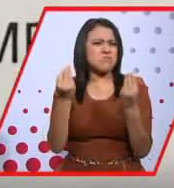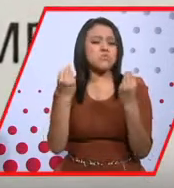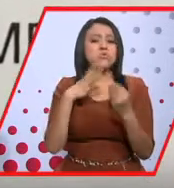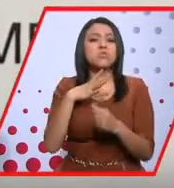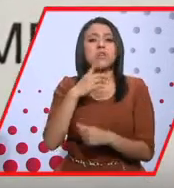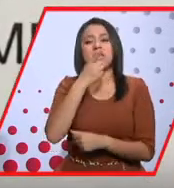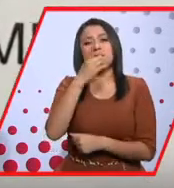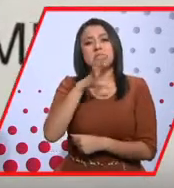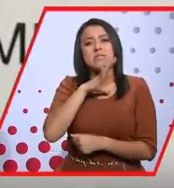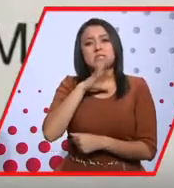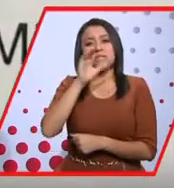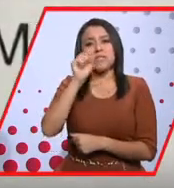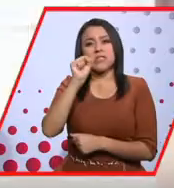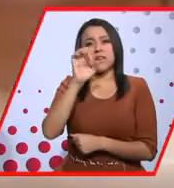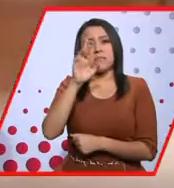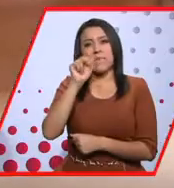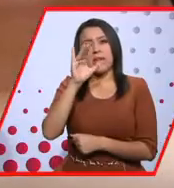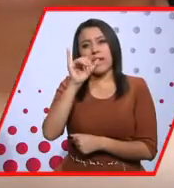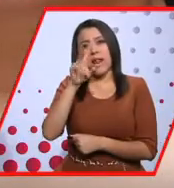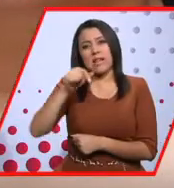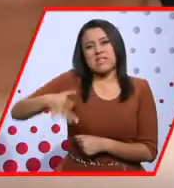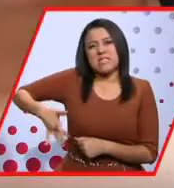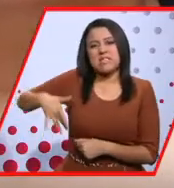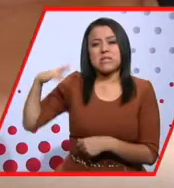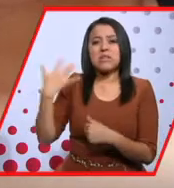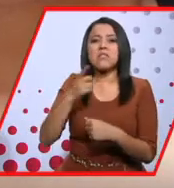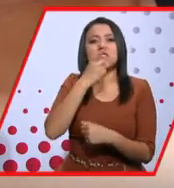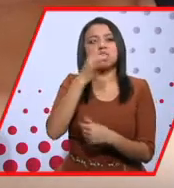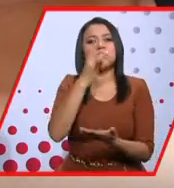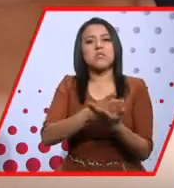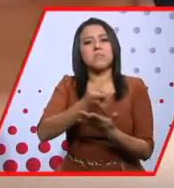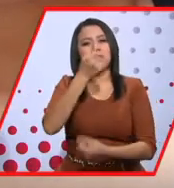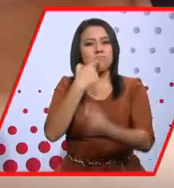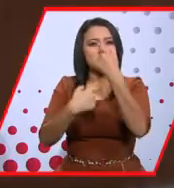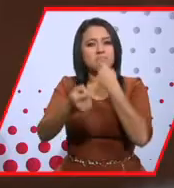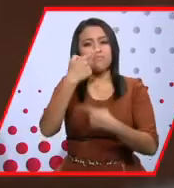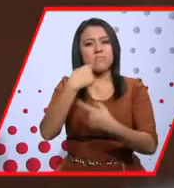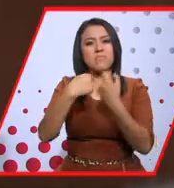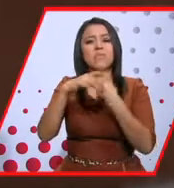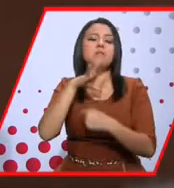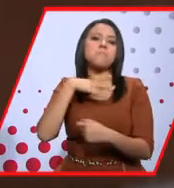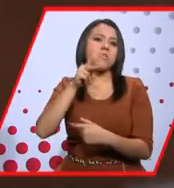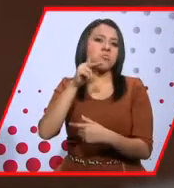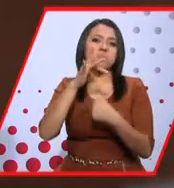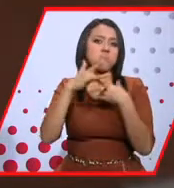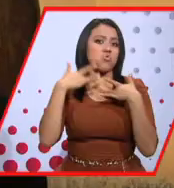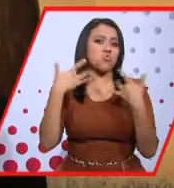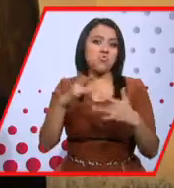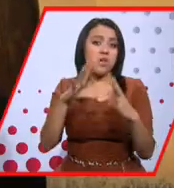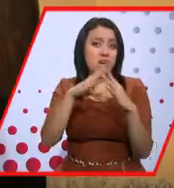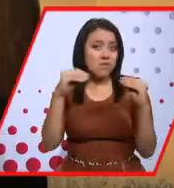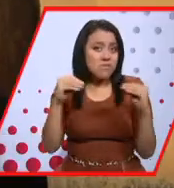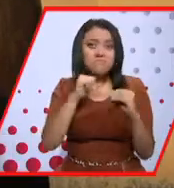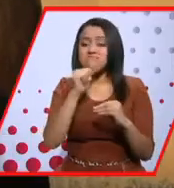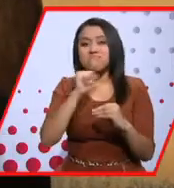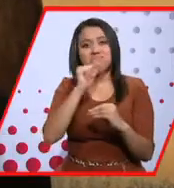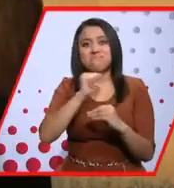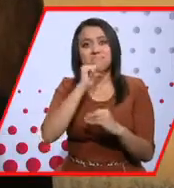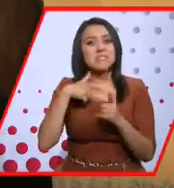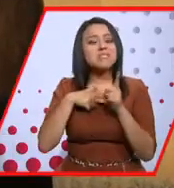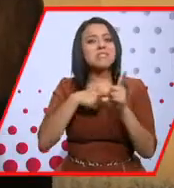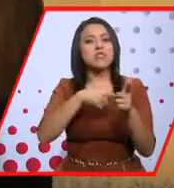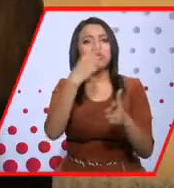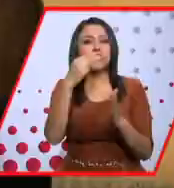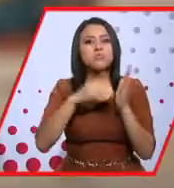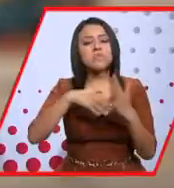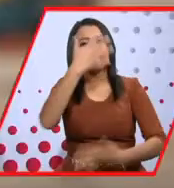por una lesión de cervicales y brazos. Expresa que solo le recetan analgésicos para un dolor que nunca disminuyó. Y hasta el 2014, dada